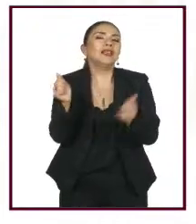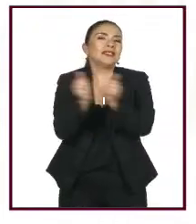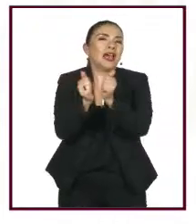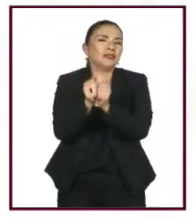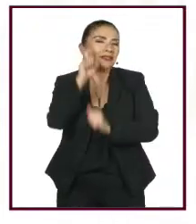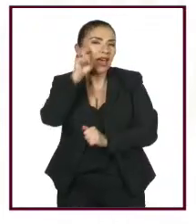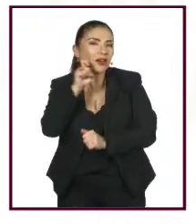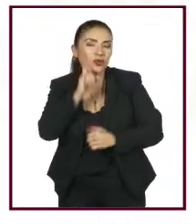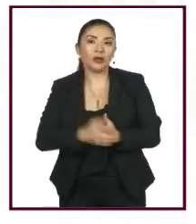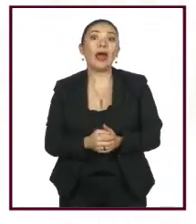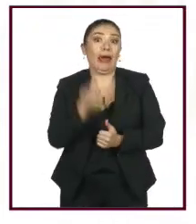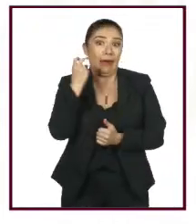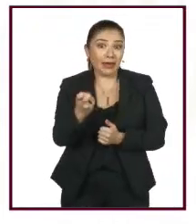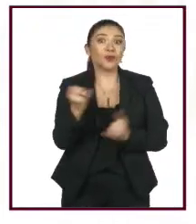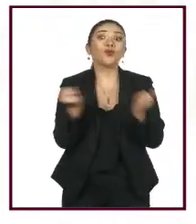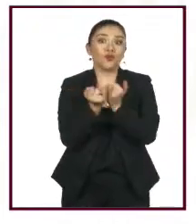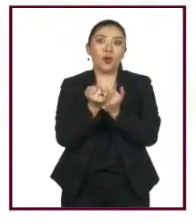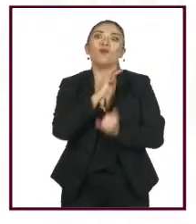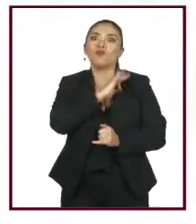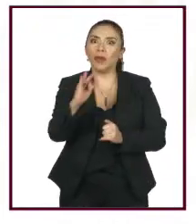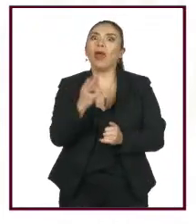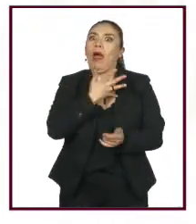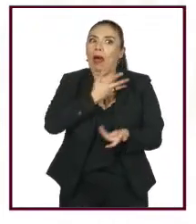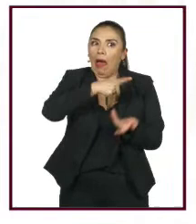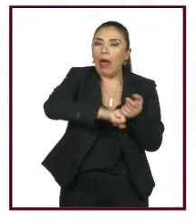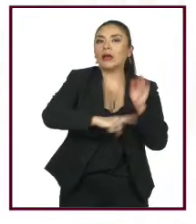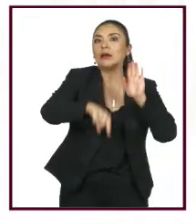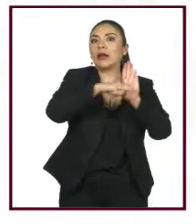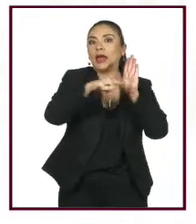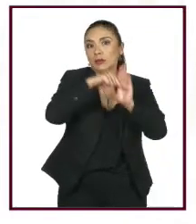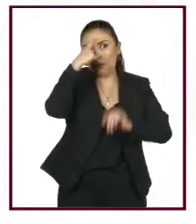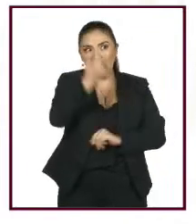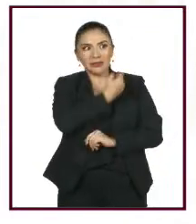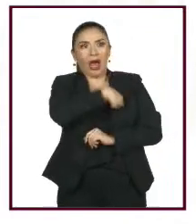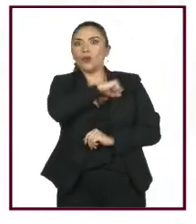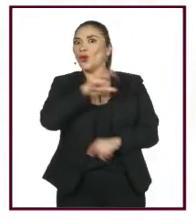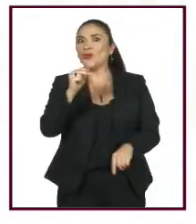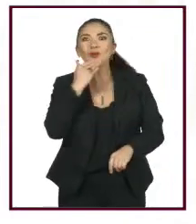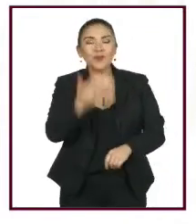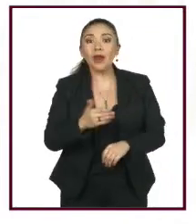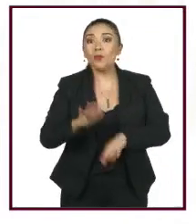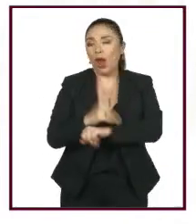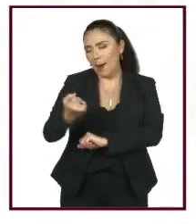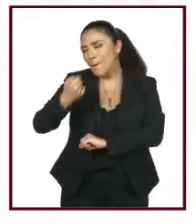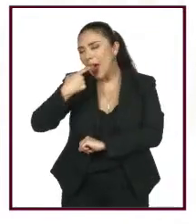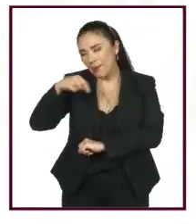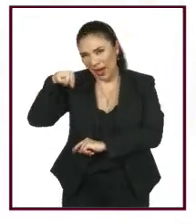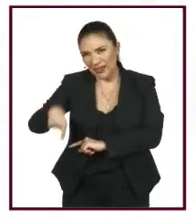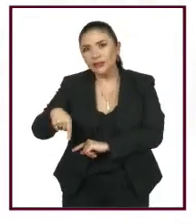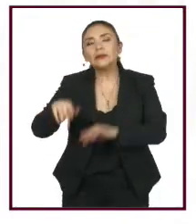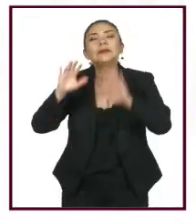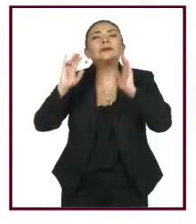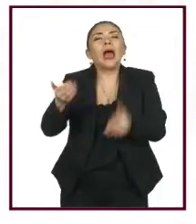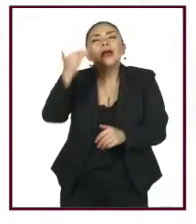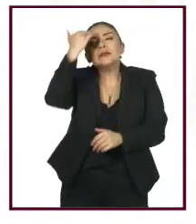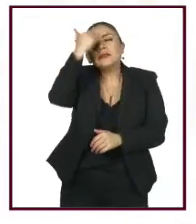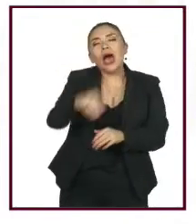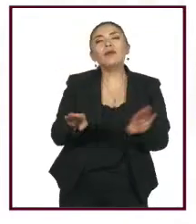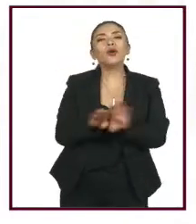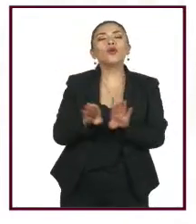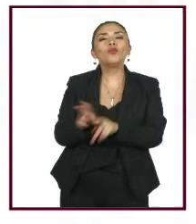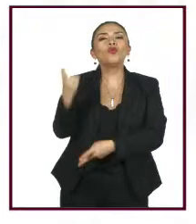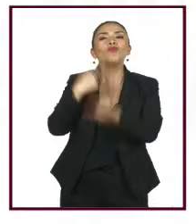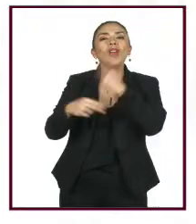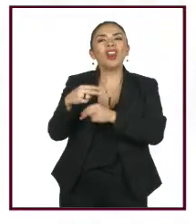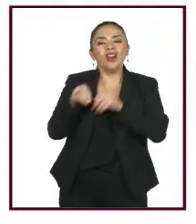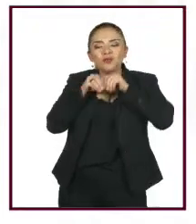lo cual pues también implica muchas consecuencias negativas tanto a la salud, porque la misma metanfetamina, al saber que es esta